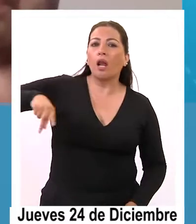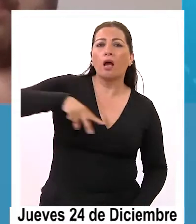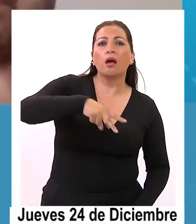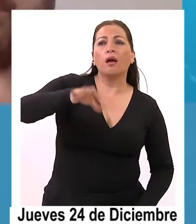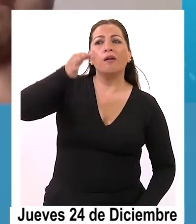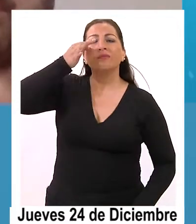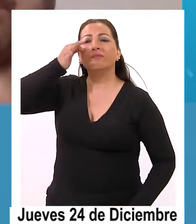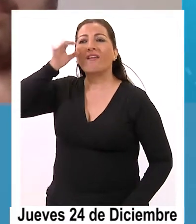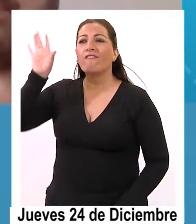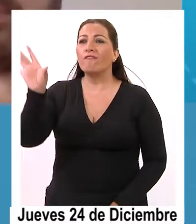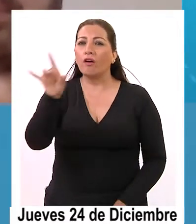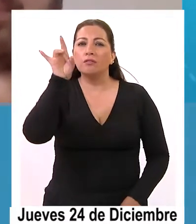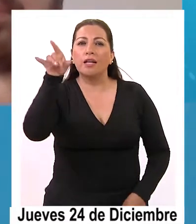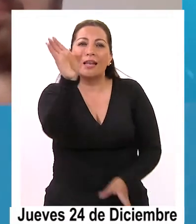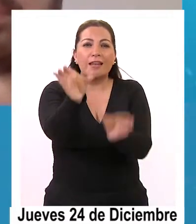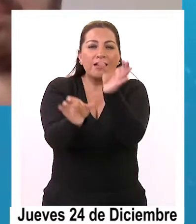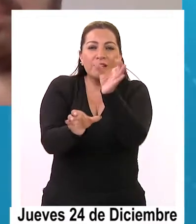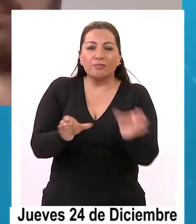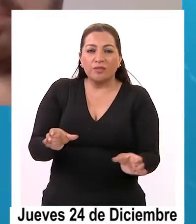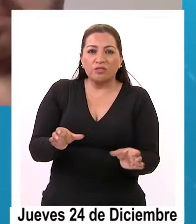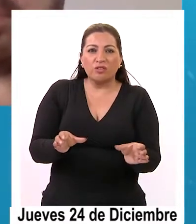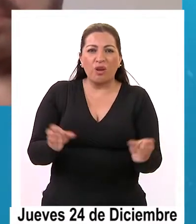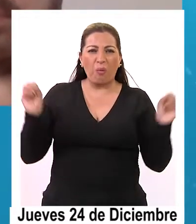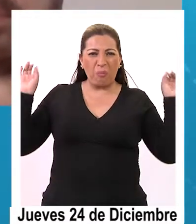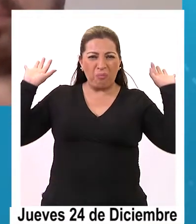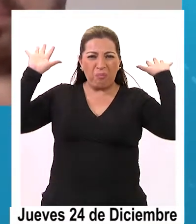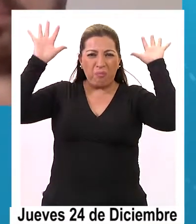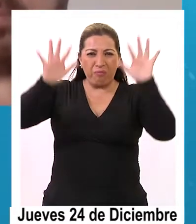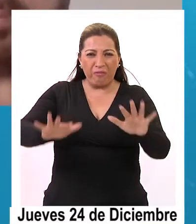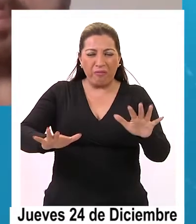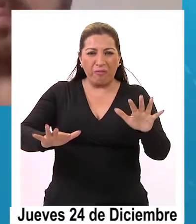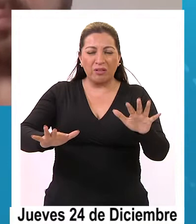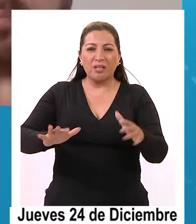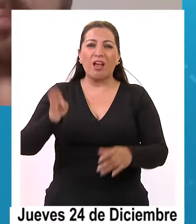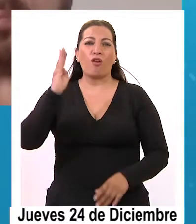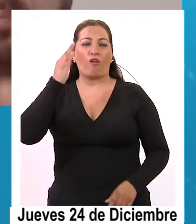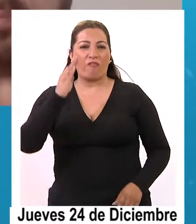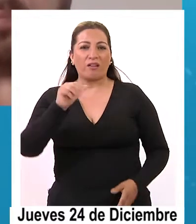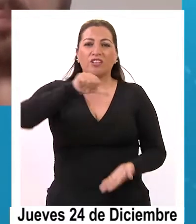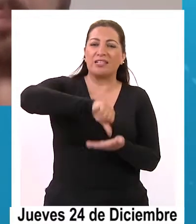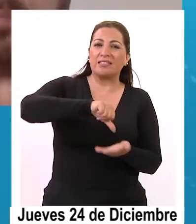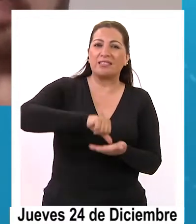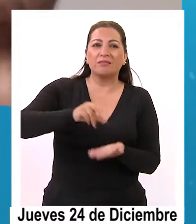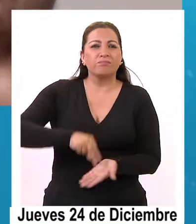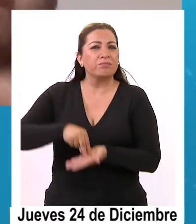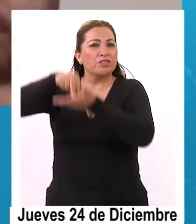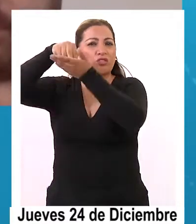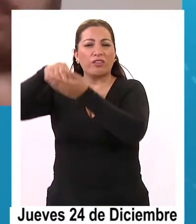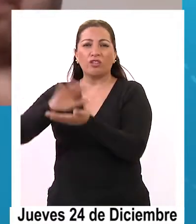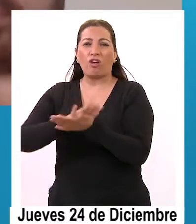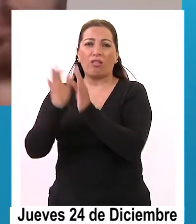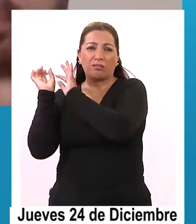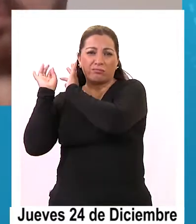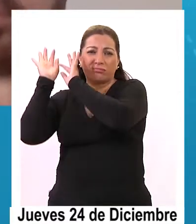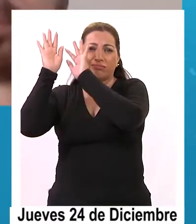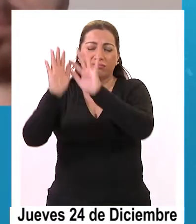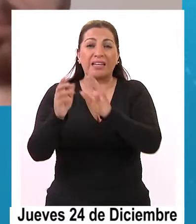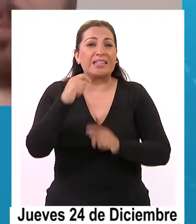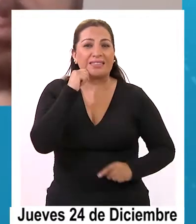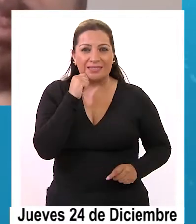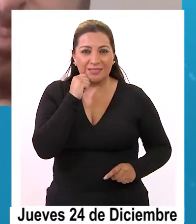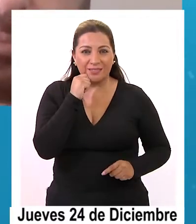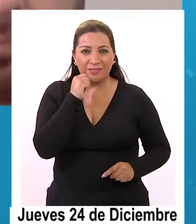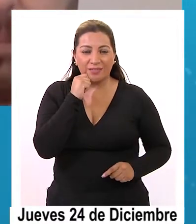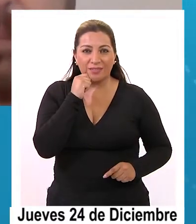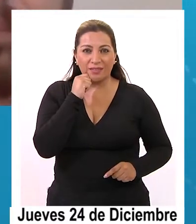periodistas, salen a reportar en la calle y ven como la gente está, pero atestada, atestada a los bancos, los centros comerciales, la zona franca, y eso